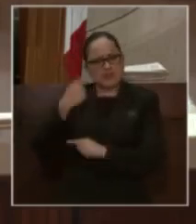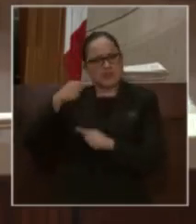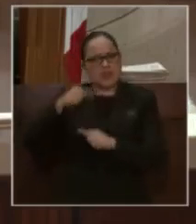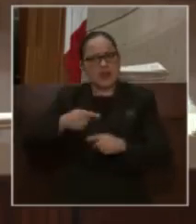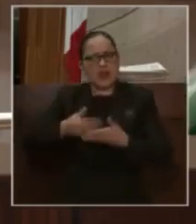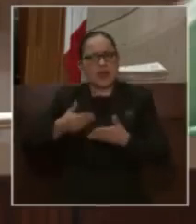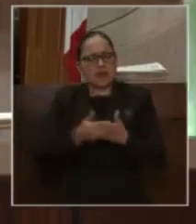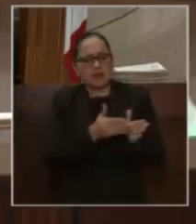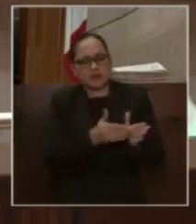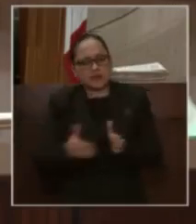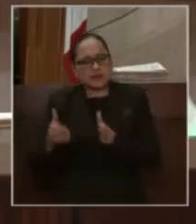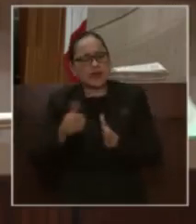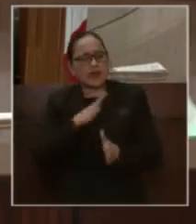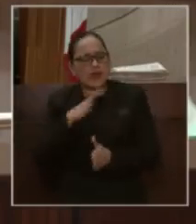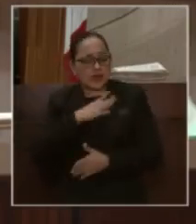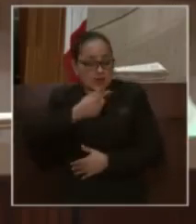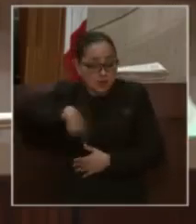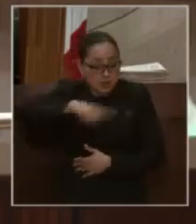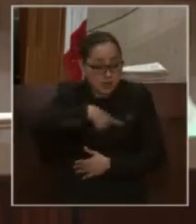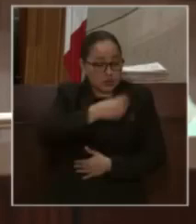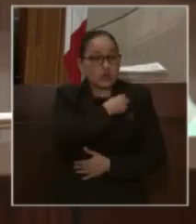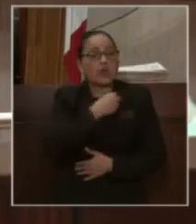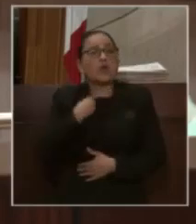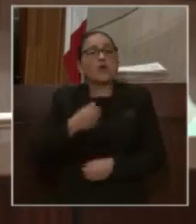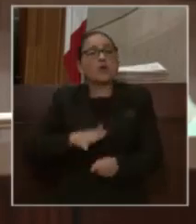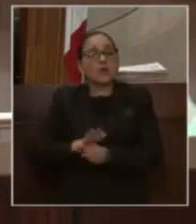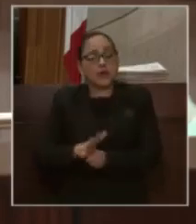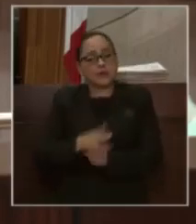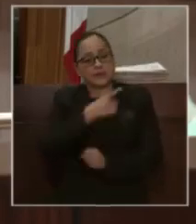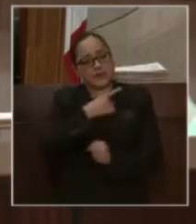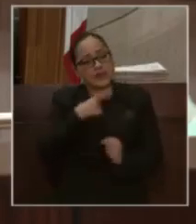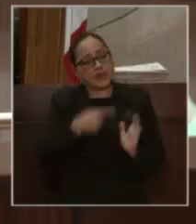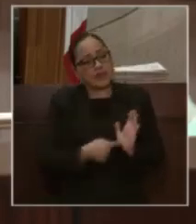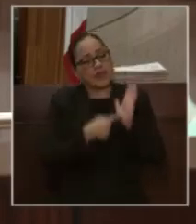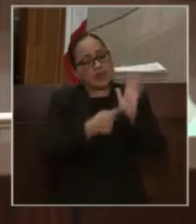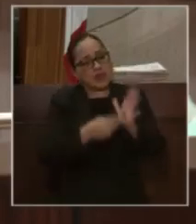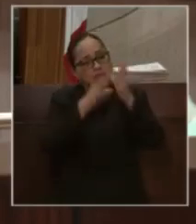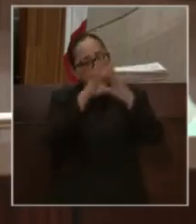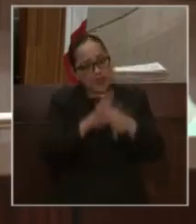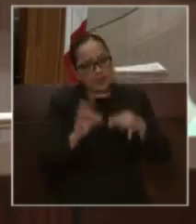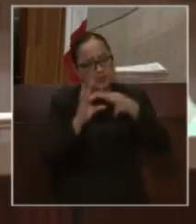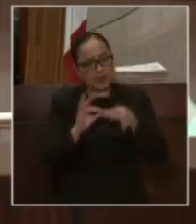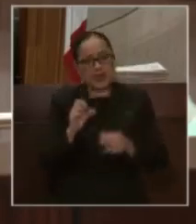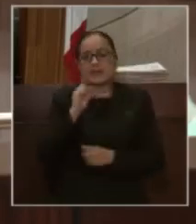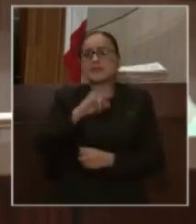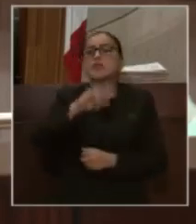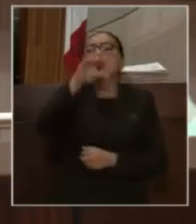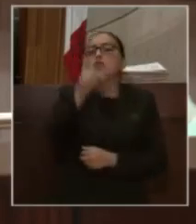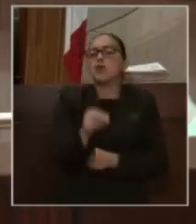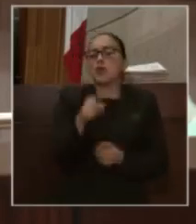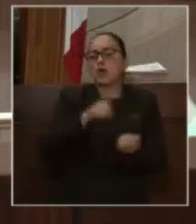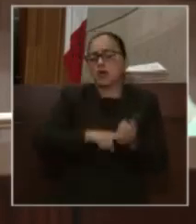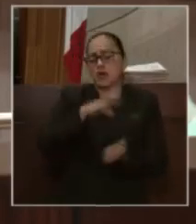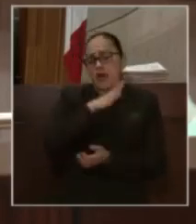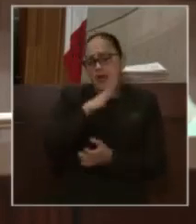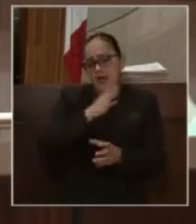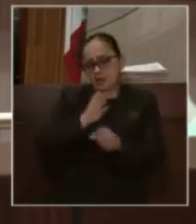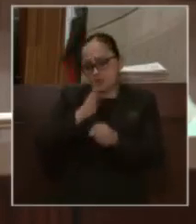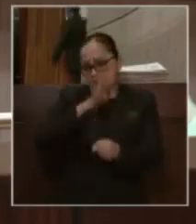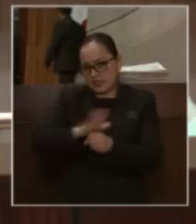nos encontramos, nuestra obligación es simplemente señalar si existen los elementos